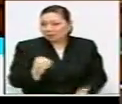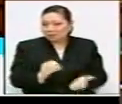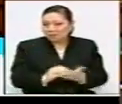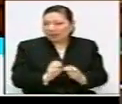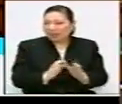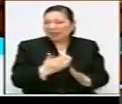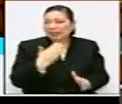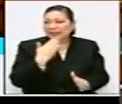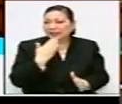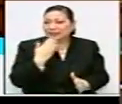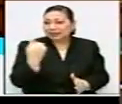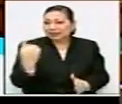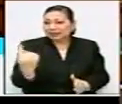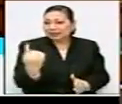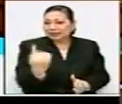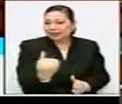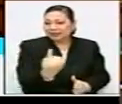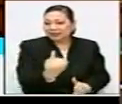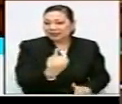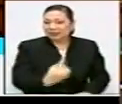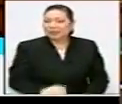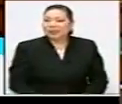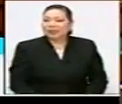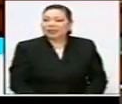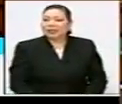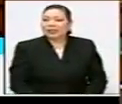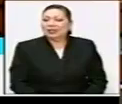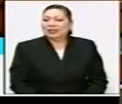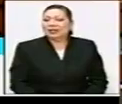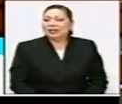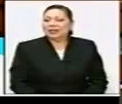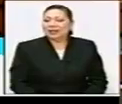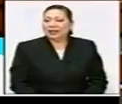claro quién es quién en cada uno de los...